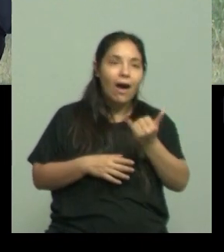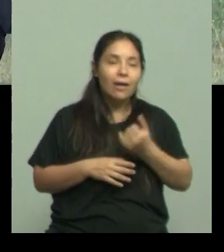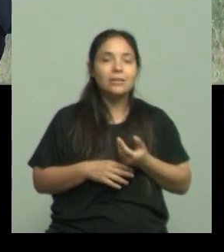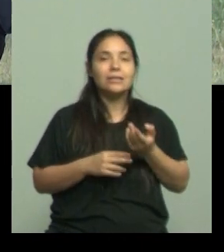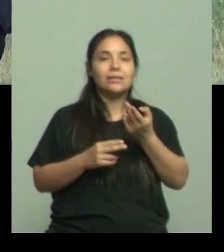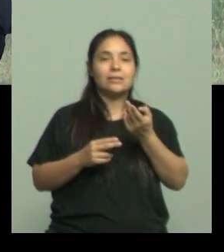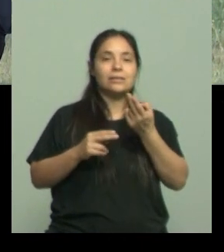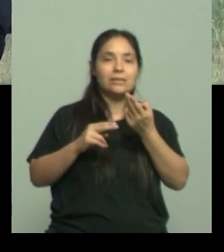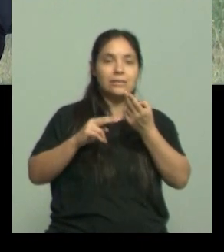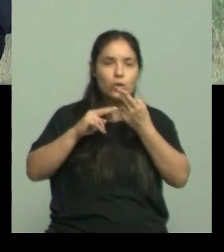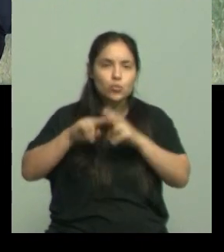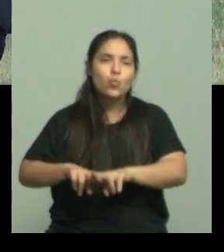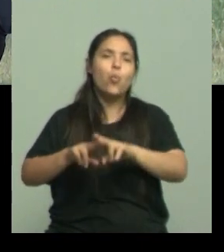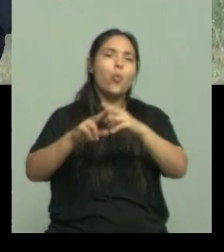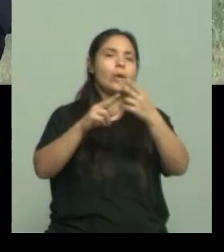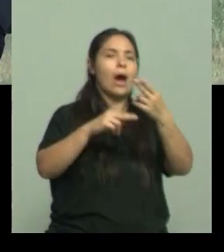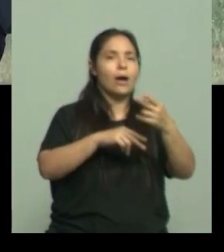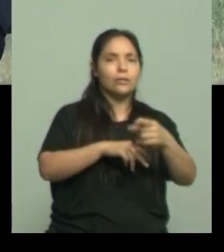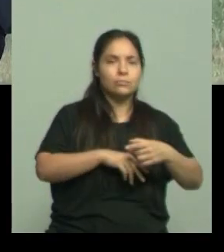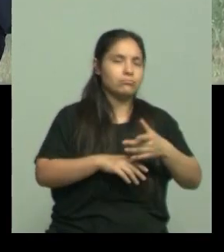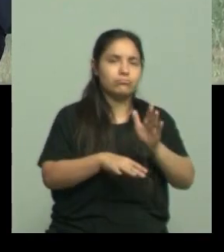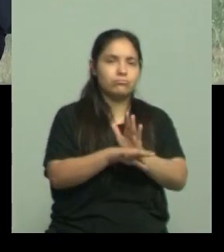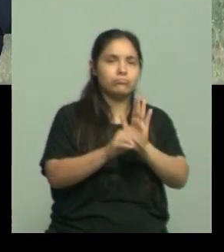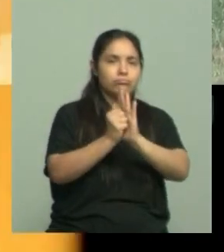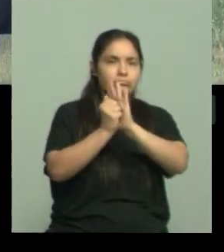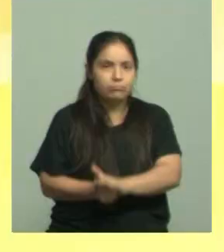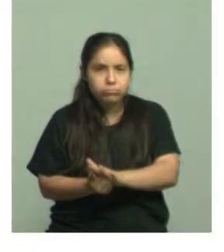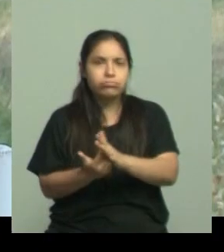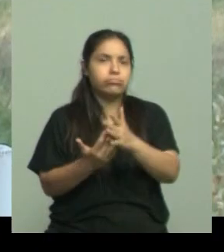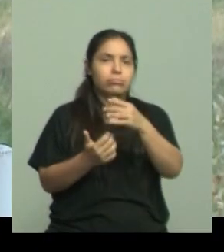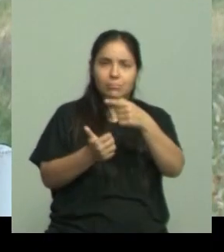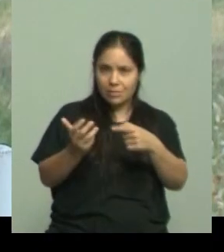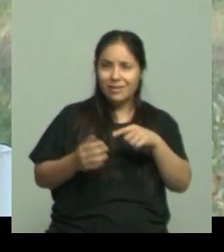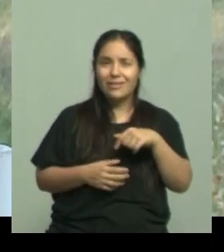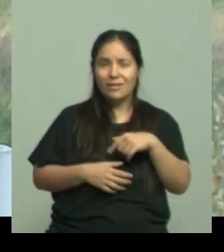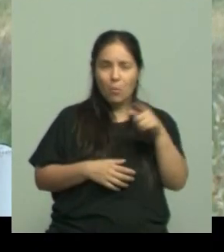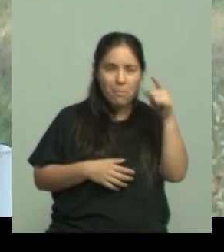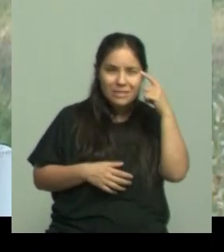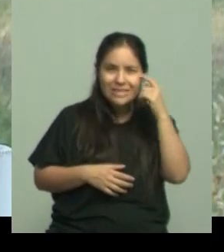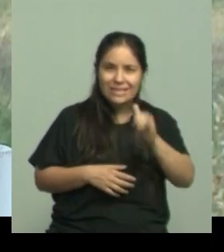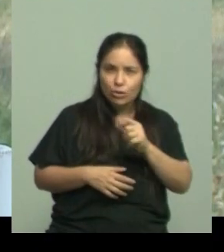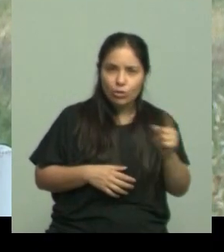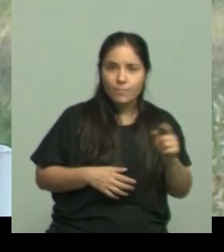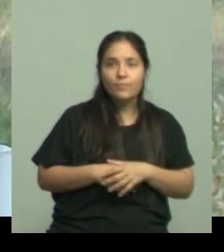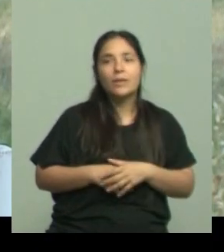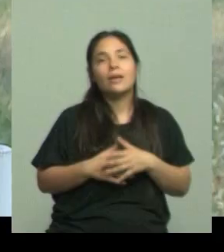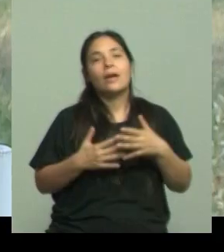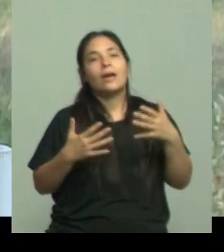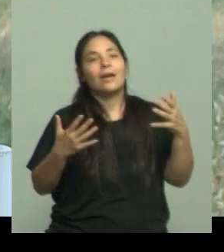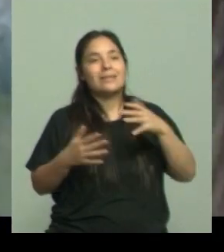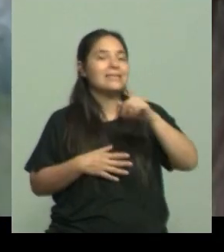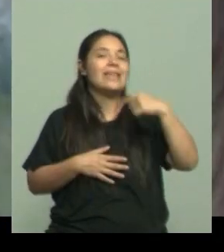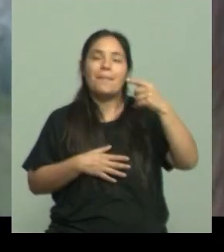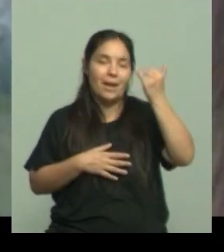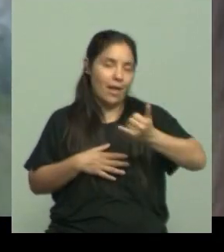o autocensura. ¿Crees que está implícita o explícita la censura? Siempre hay algo de censura, siempre hay algo de